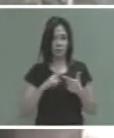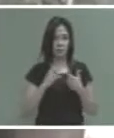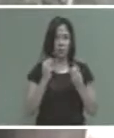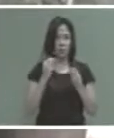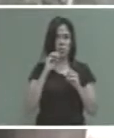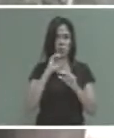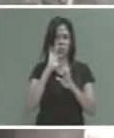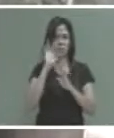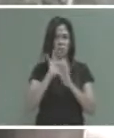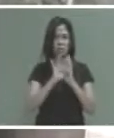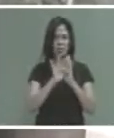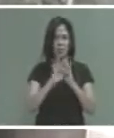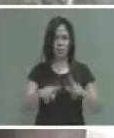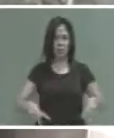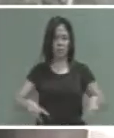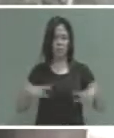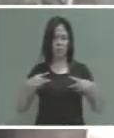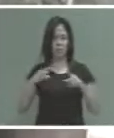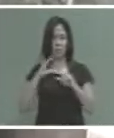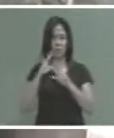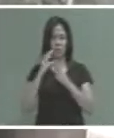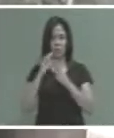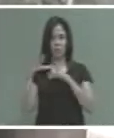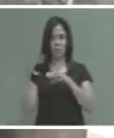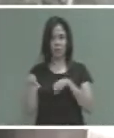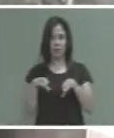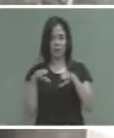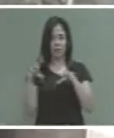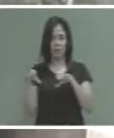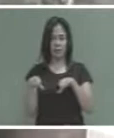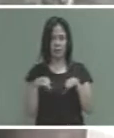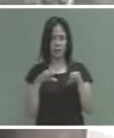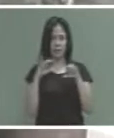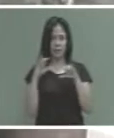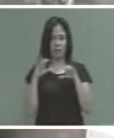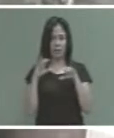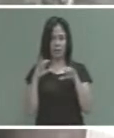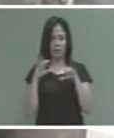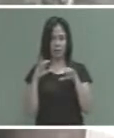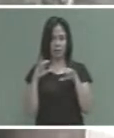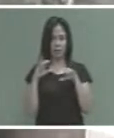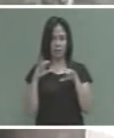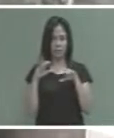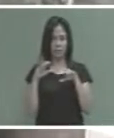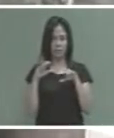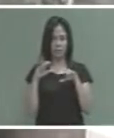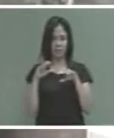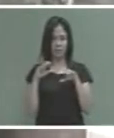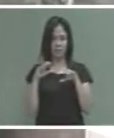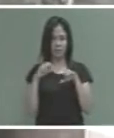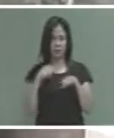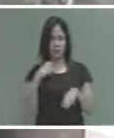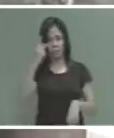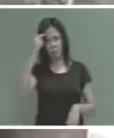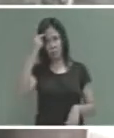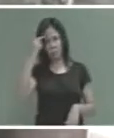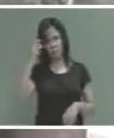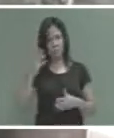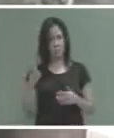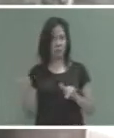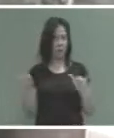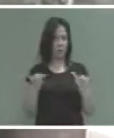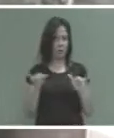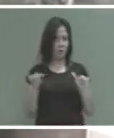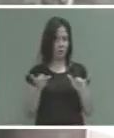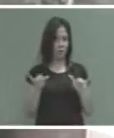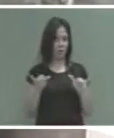tanto tiempo viviendo esta actividad inusual que pensé que era algo estándar en